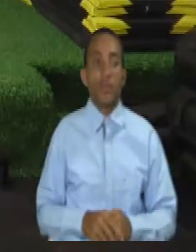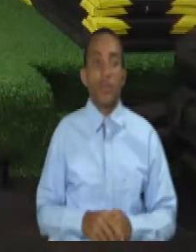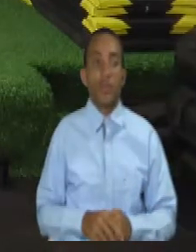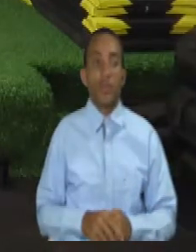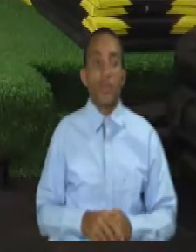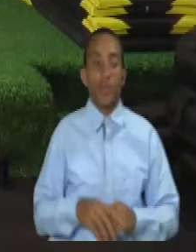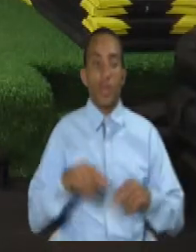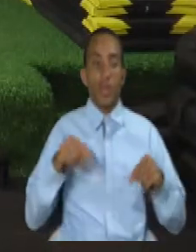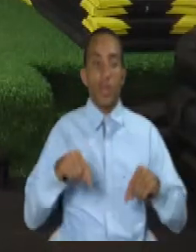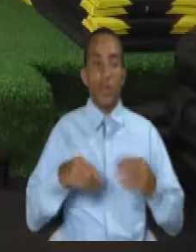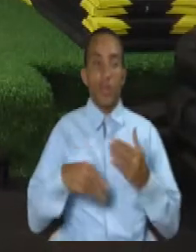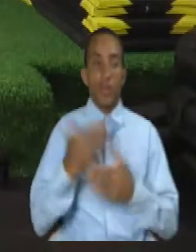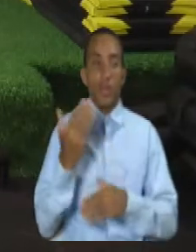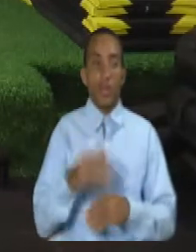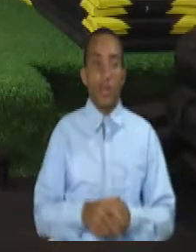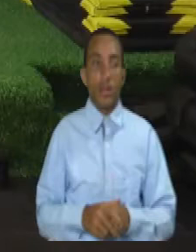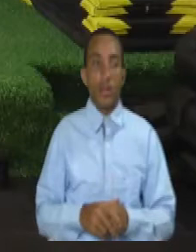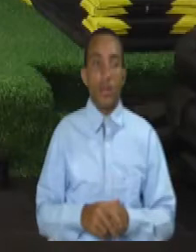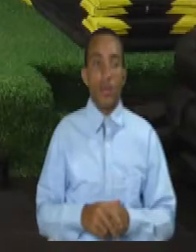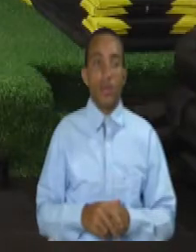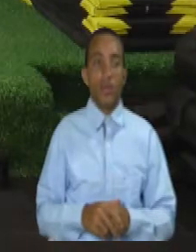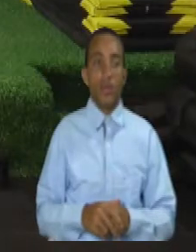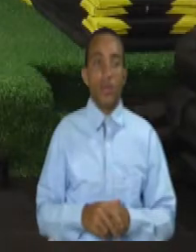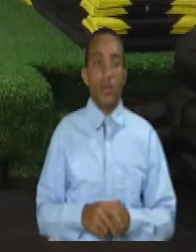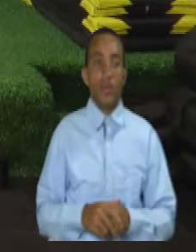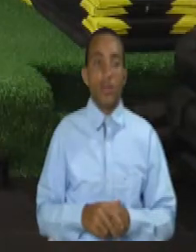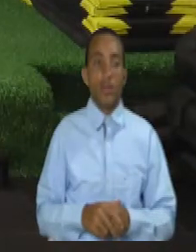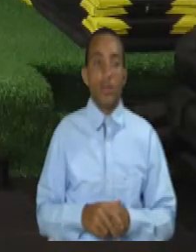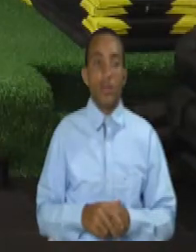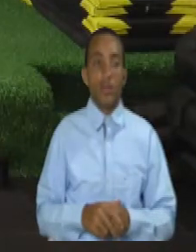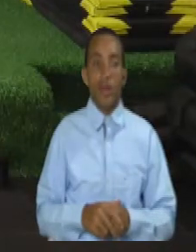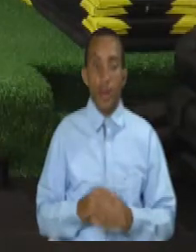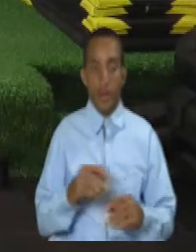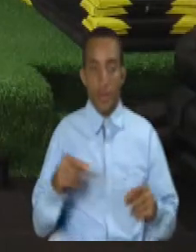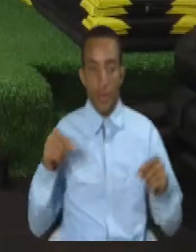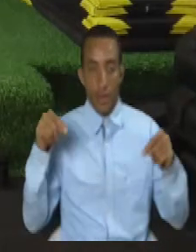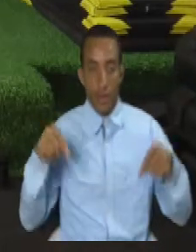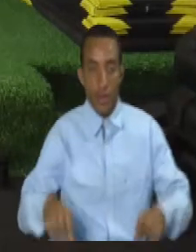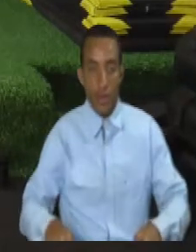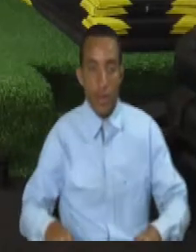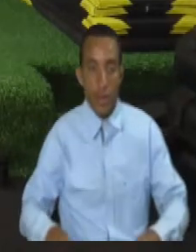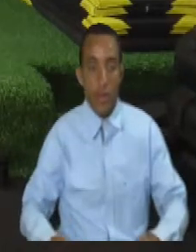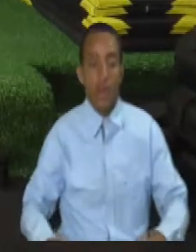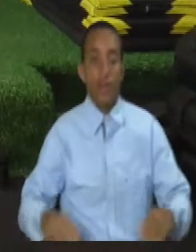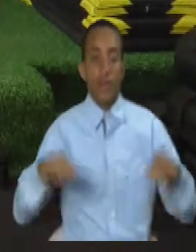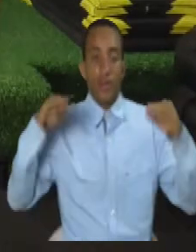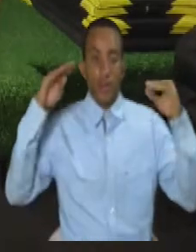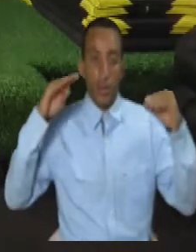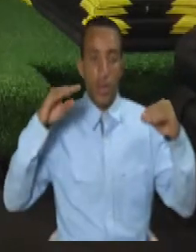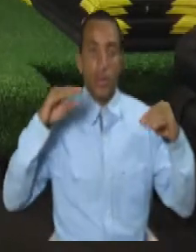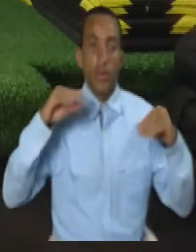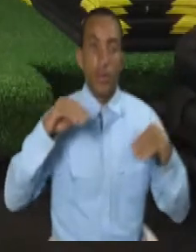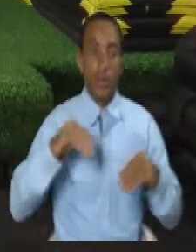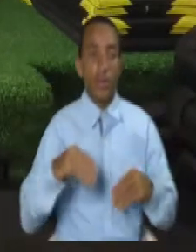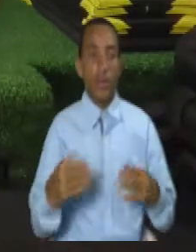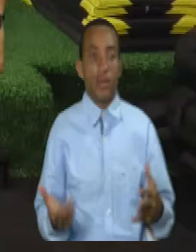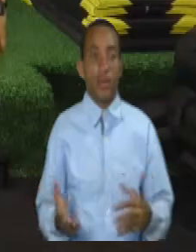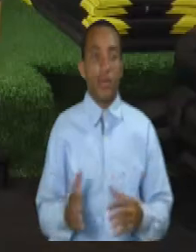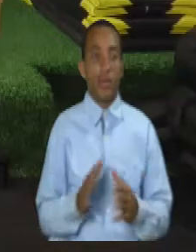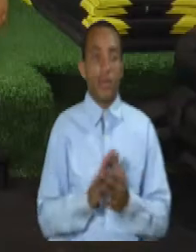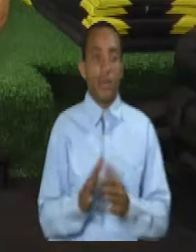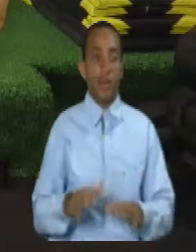vamos a arrancar primero de la parte inferior a la parte superior. Entonces vamos a pedir a Kiara que separe bien las